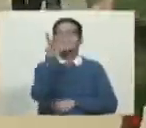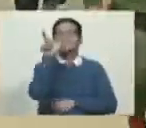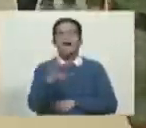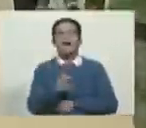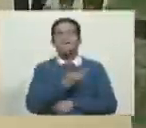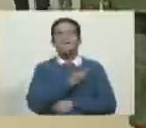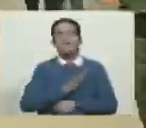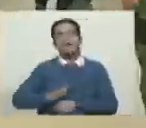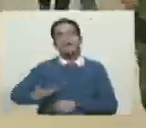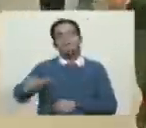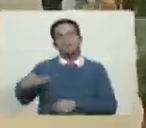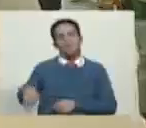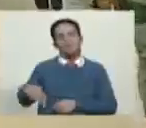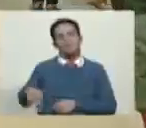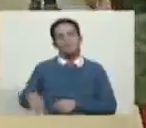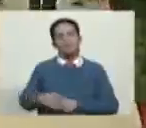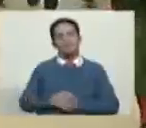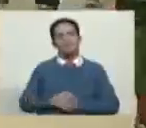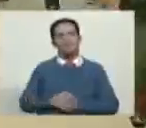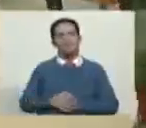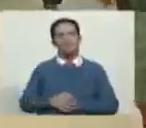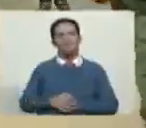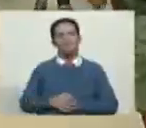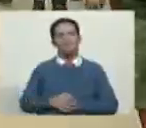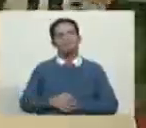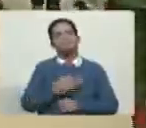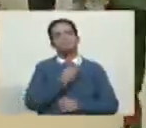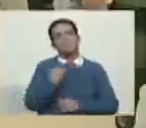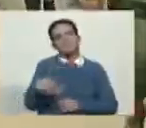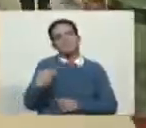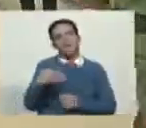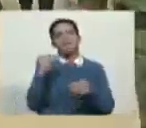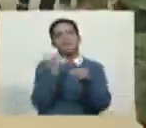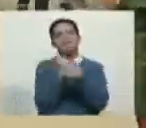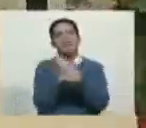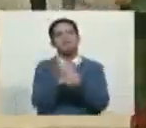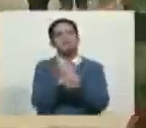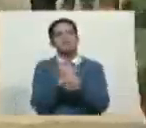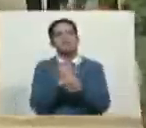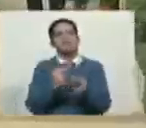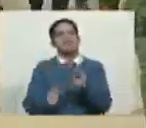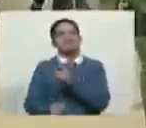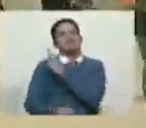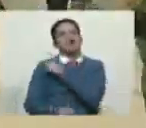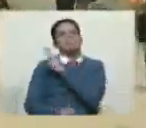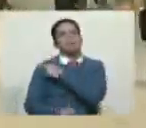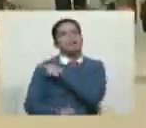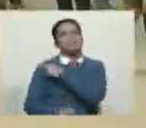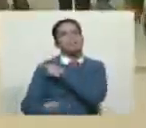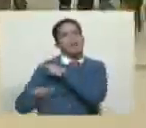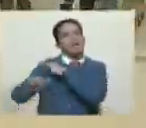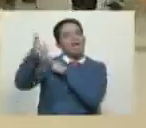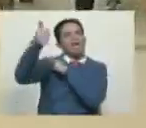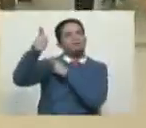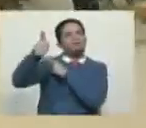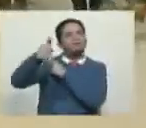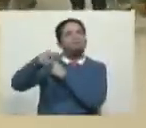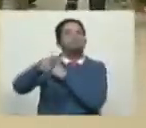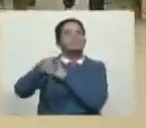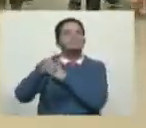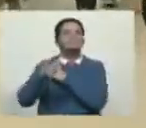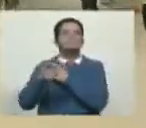de la Fuerza Armada Nacional Bolivariana, Nicolás Maduro Moros, quien ha desempeñado y ha tenido una intensa agenda